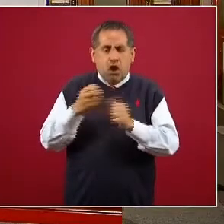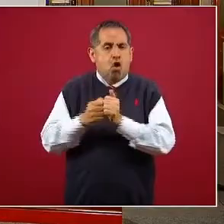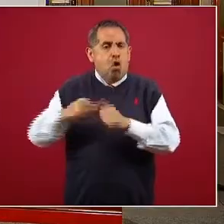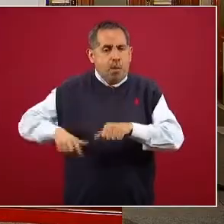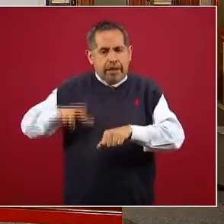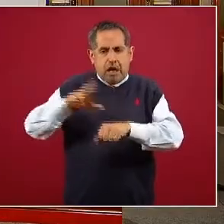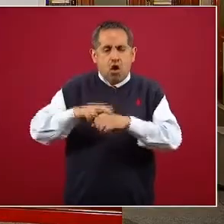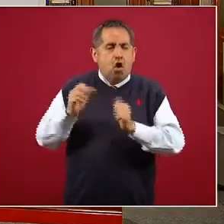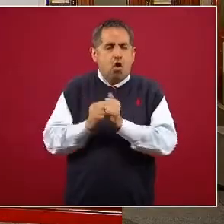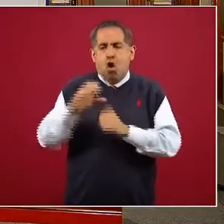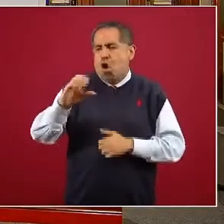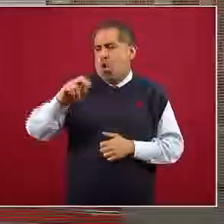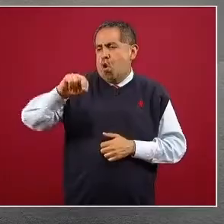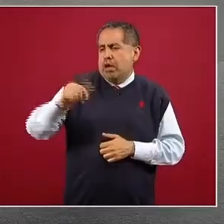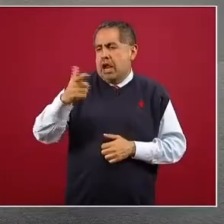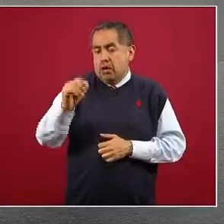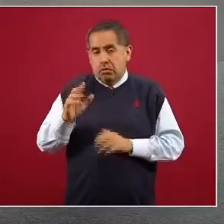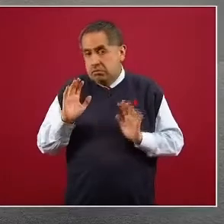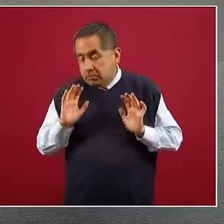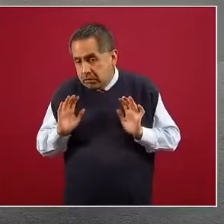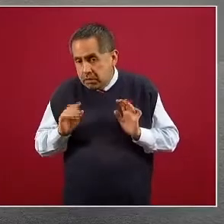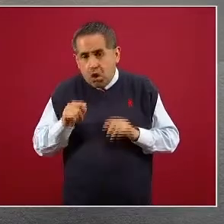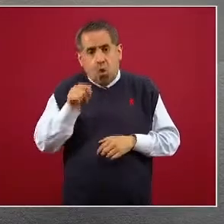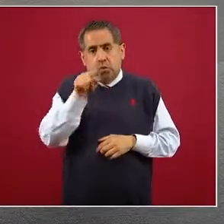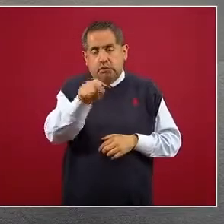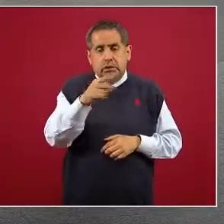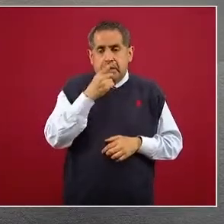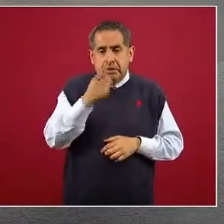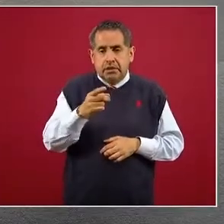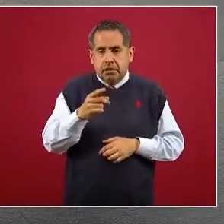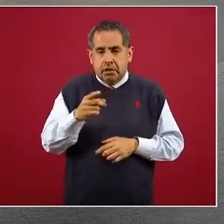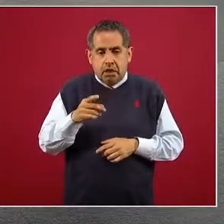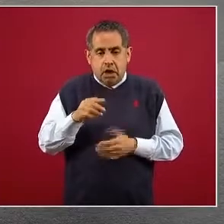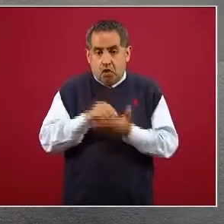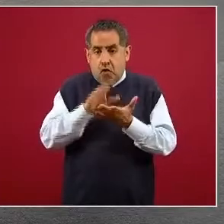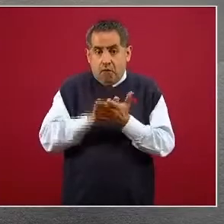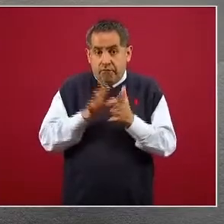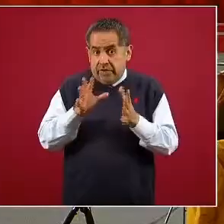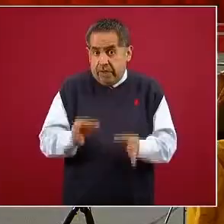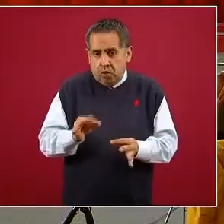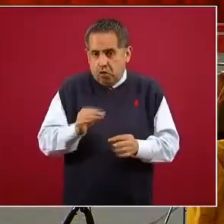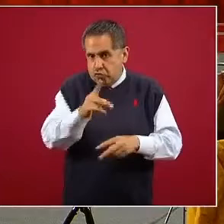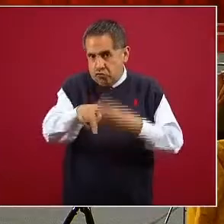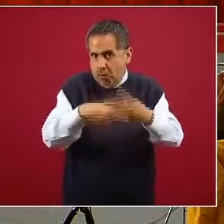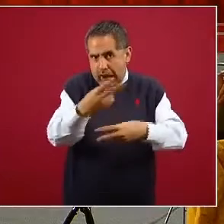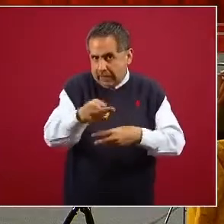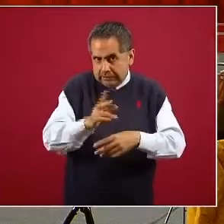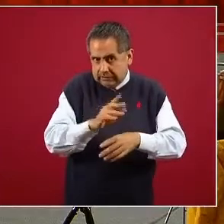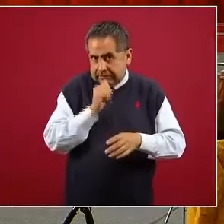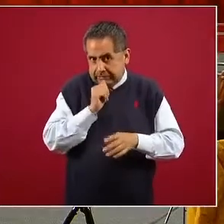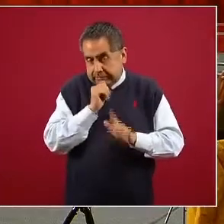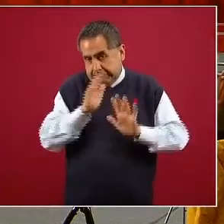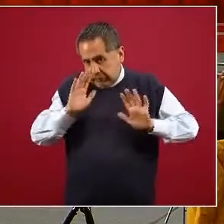la representación de la CONAGO. Hasta donde sé, usted no está confirmado todavía. Y